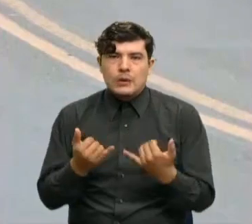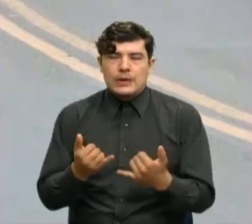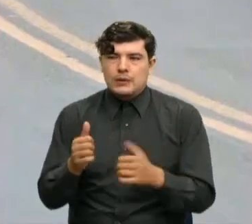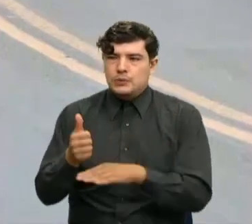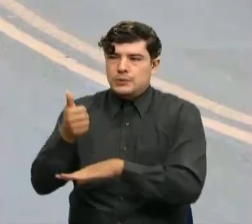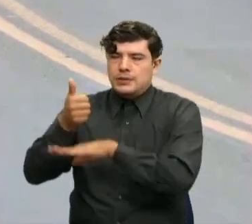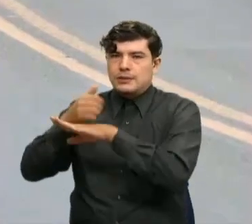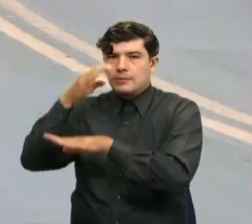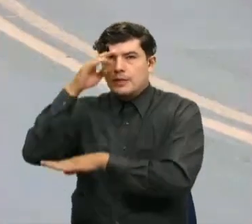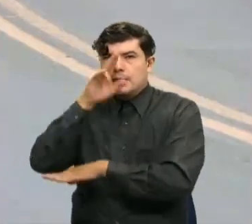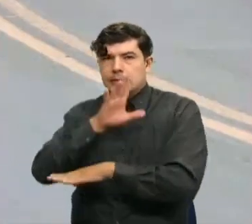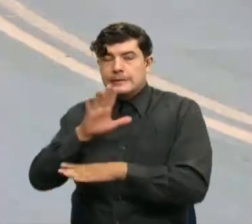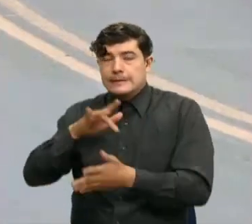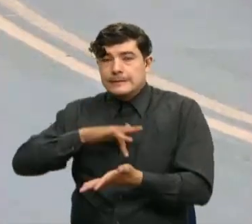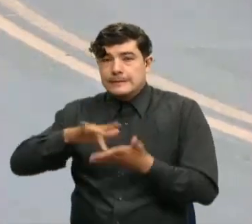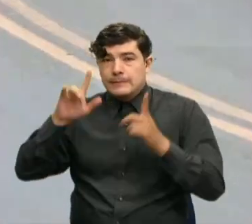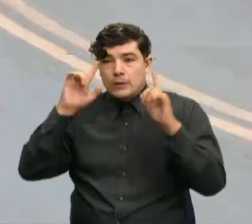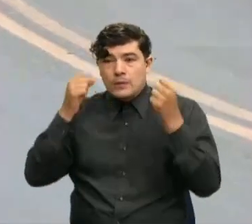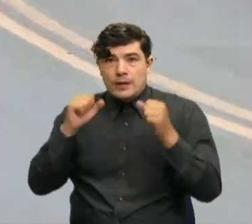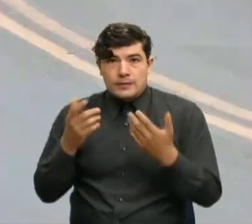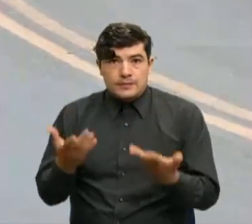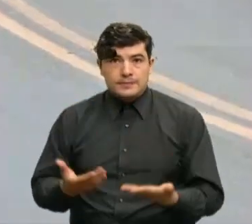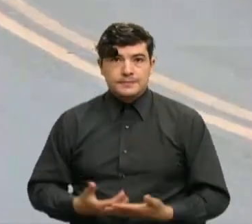las autoridades.